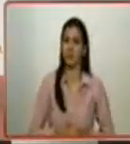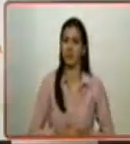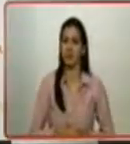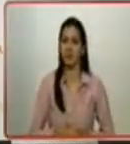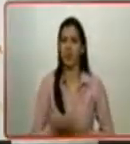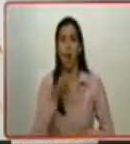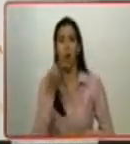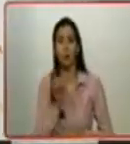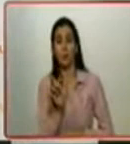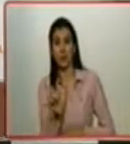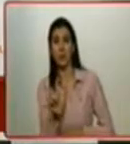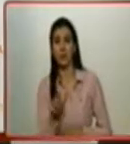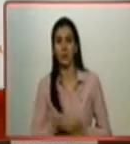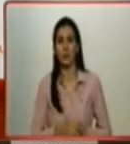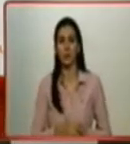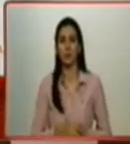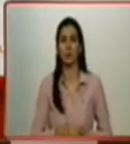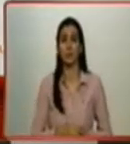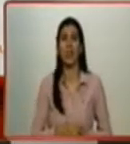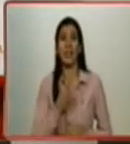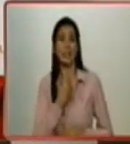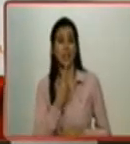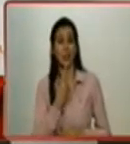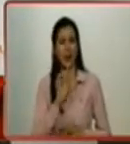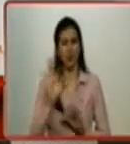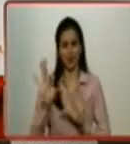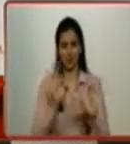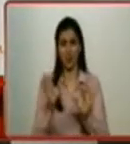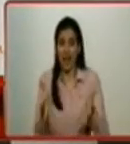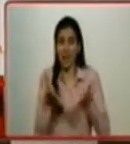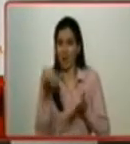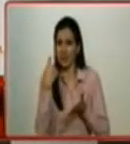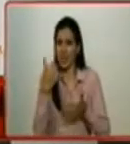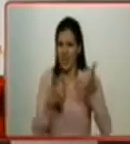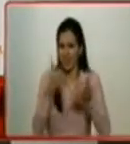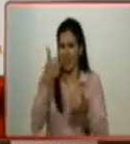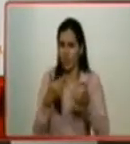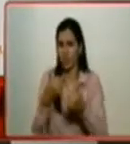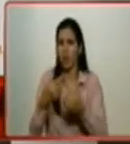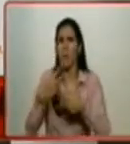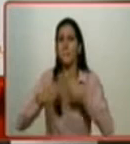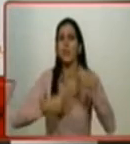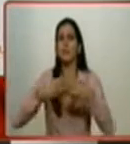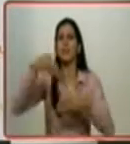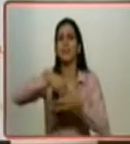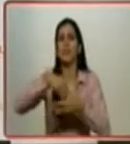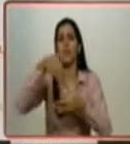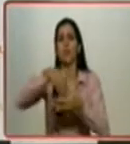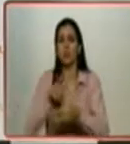La juventud del Partido Socialista Unido de Venezuela destacó que de los candidatos electos en este proceso interno y